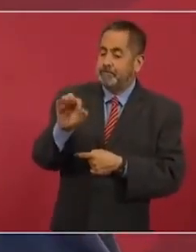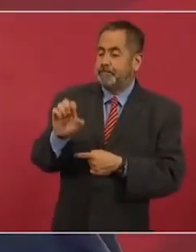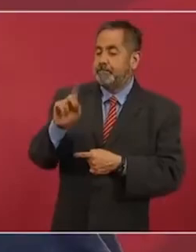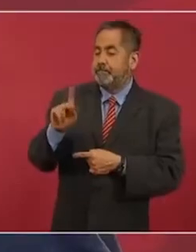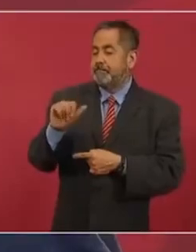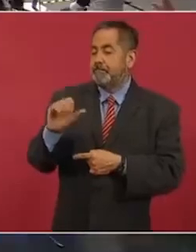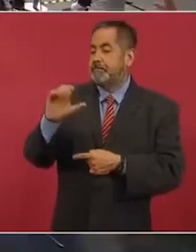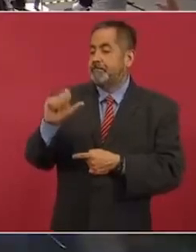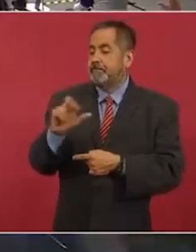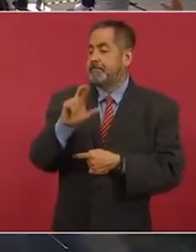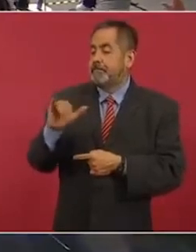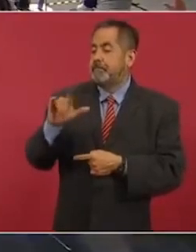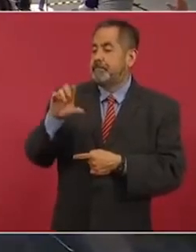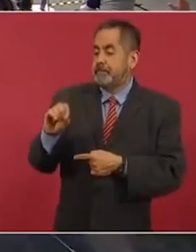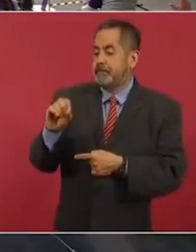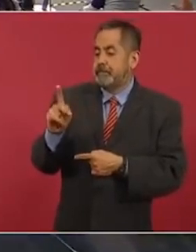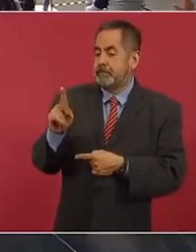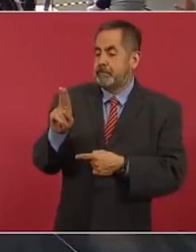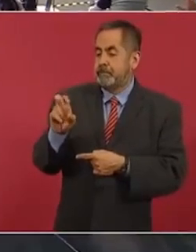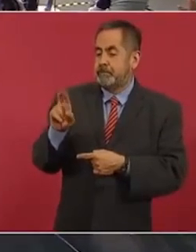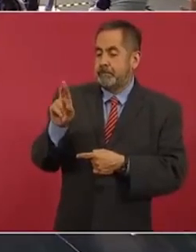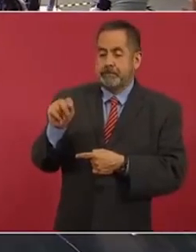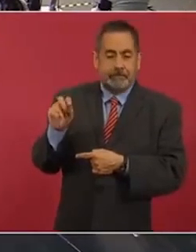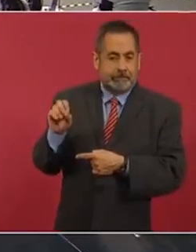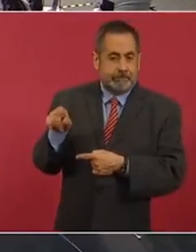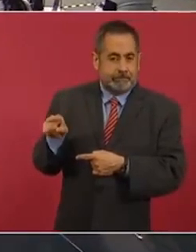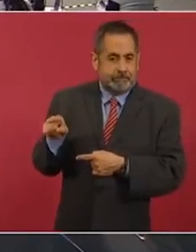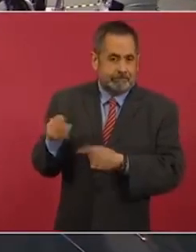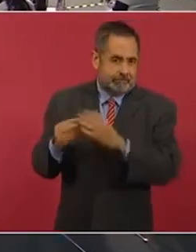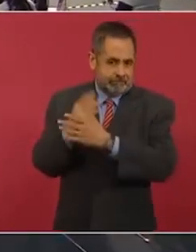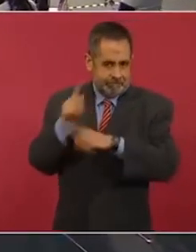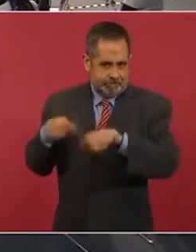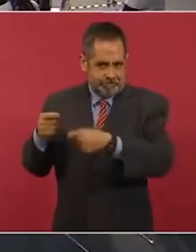Carrillo Puerto. Además,